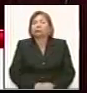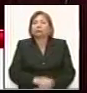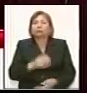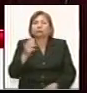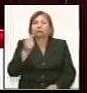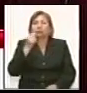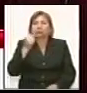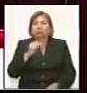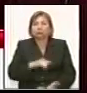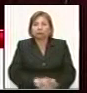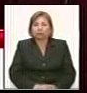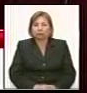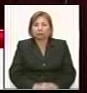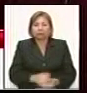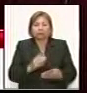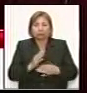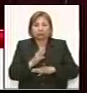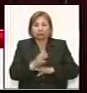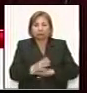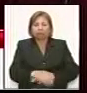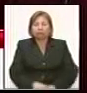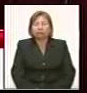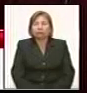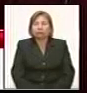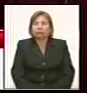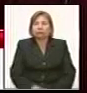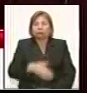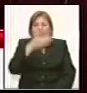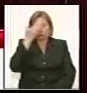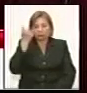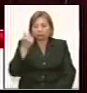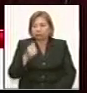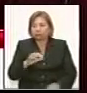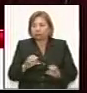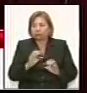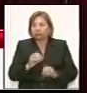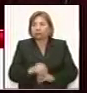lograr arrinconar al presidente, y el presidente se ve obligado a renunciar